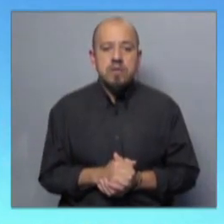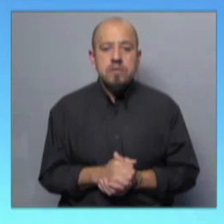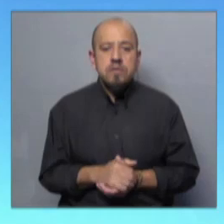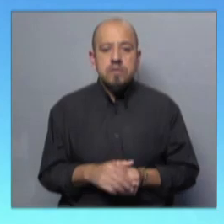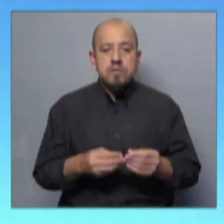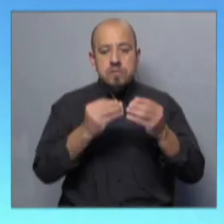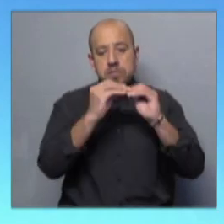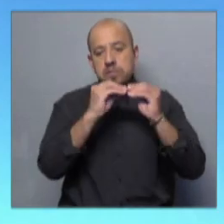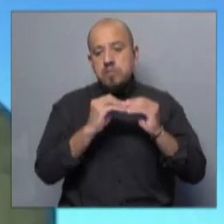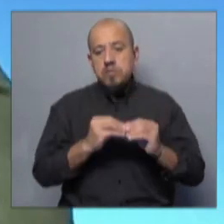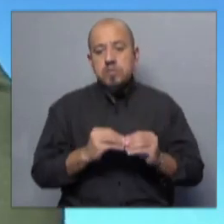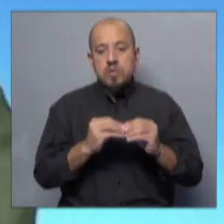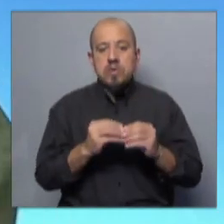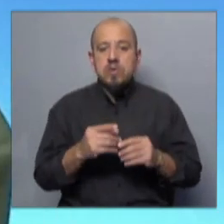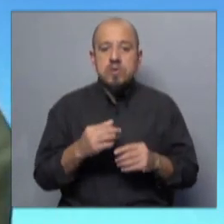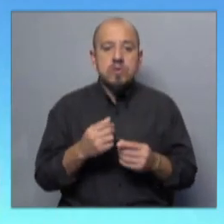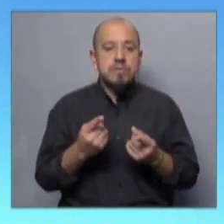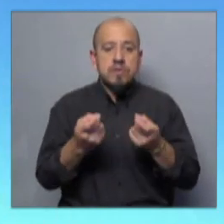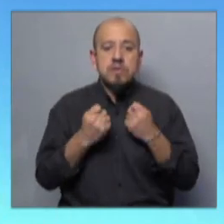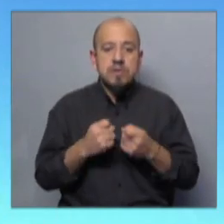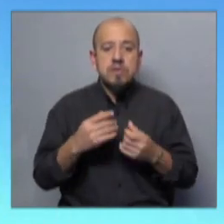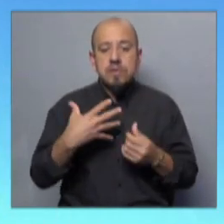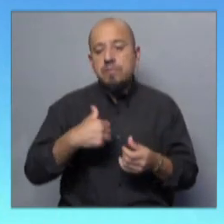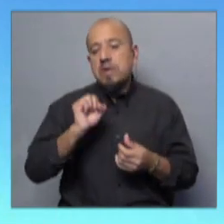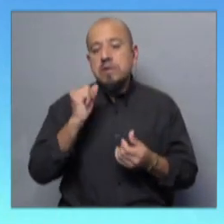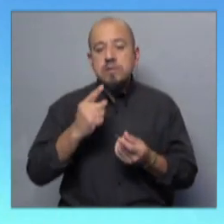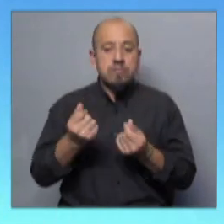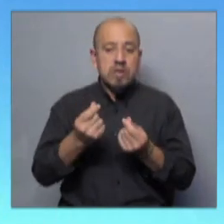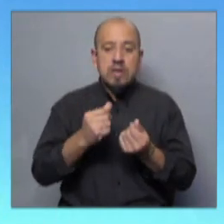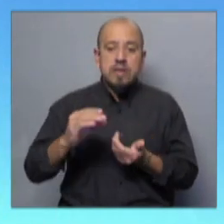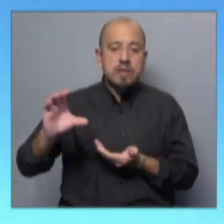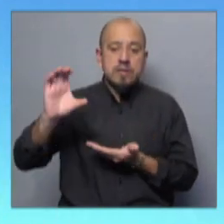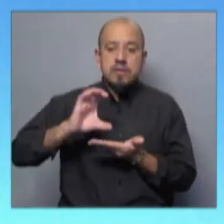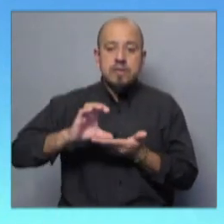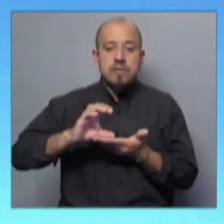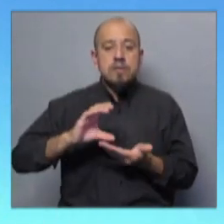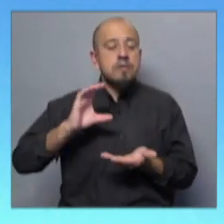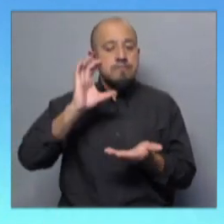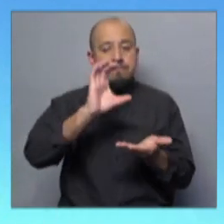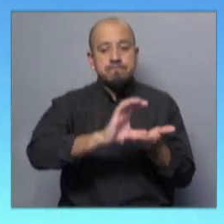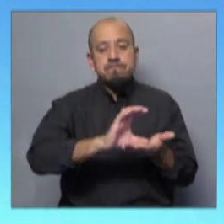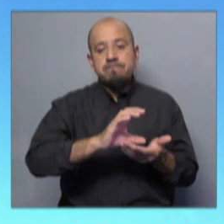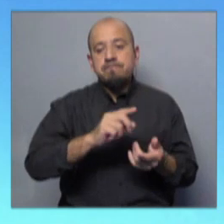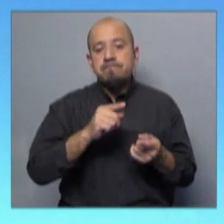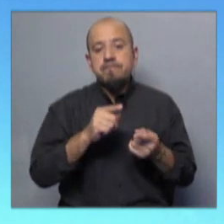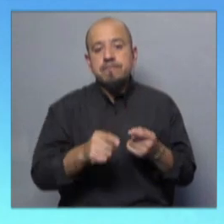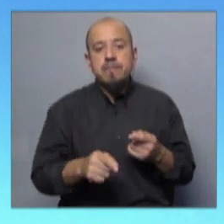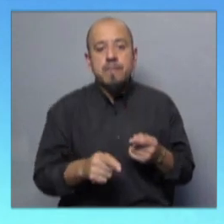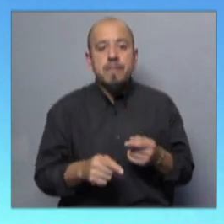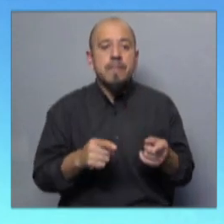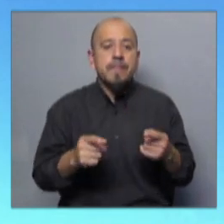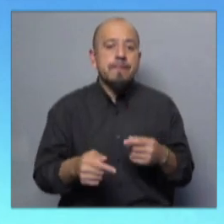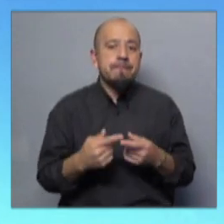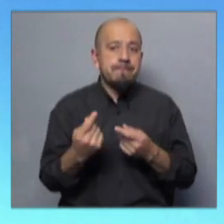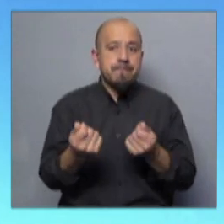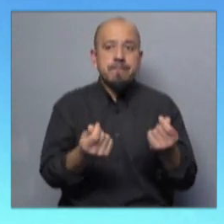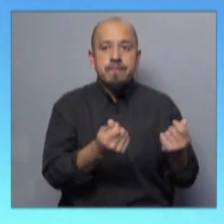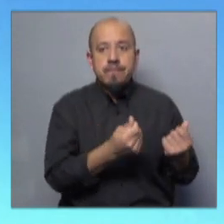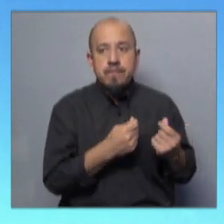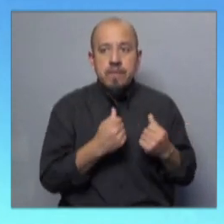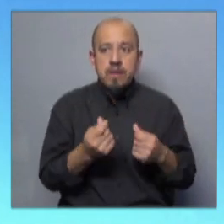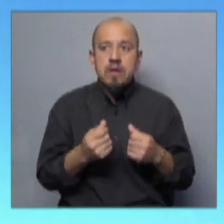presupuesto claramente se requiere más presupuesto en inversiones en los gastos de funcionamiento